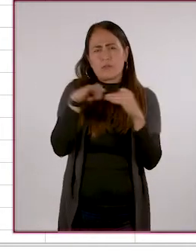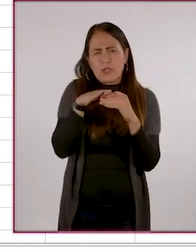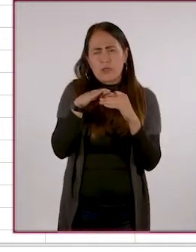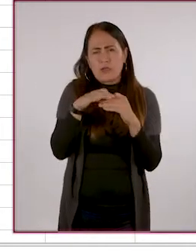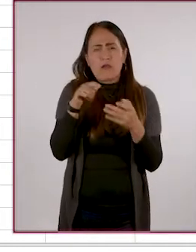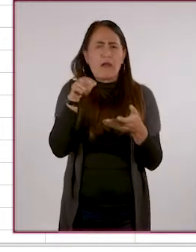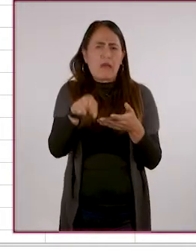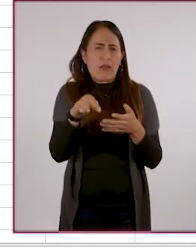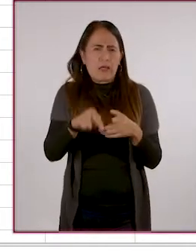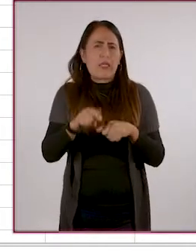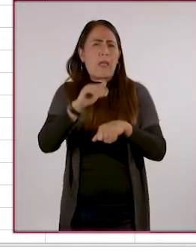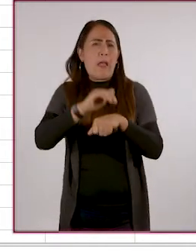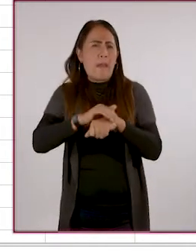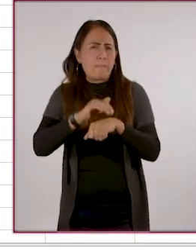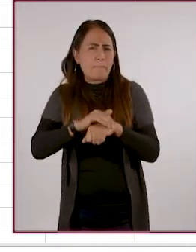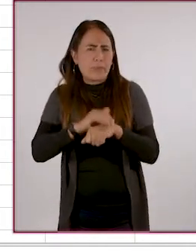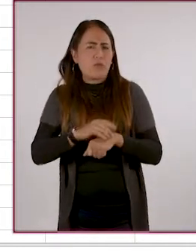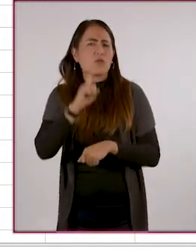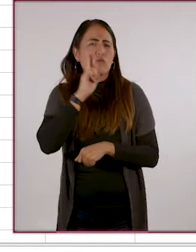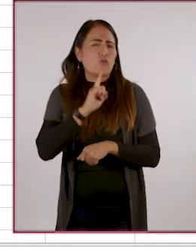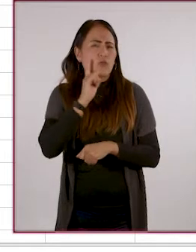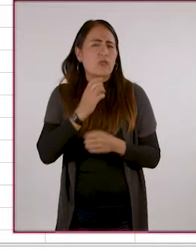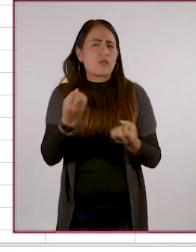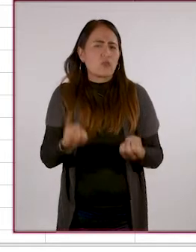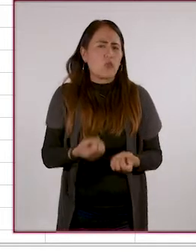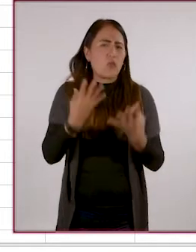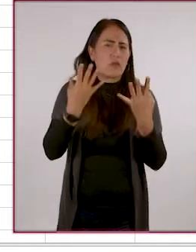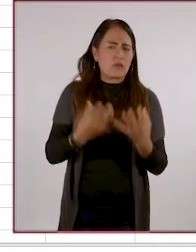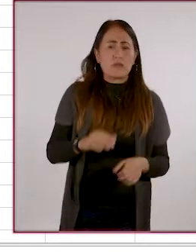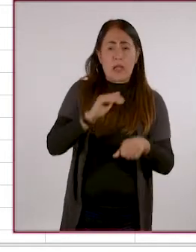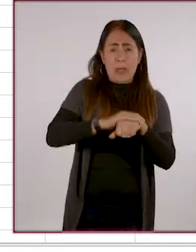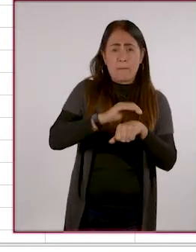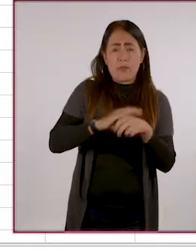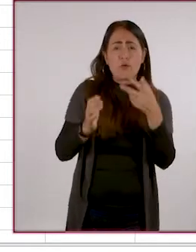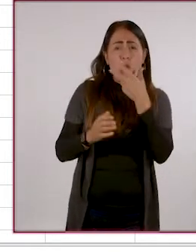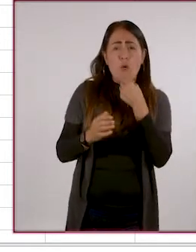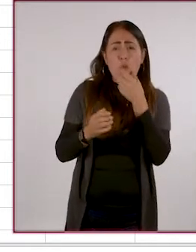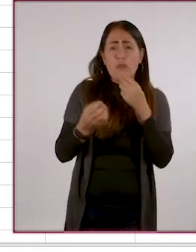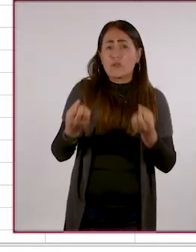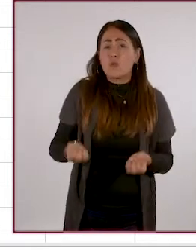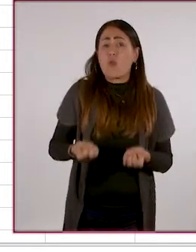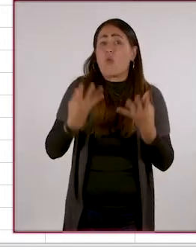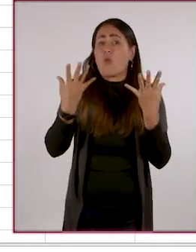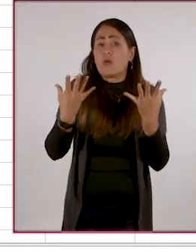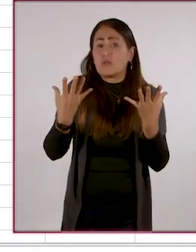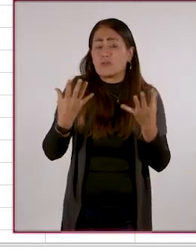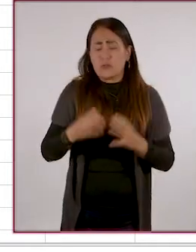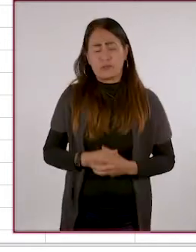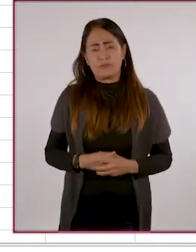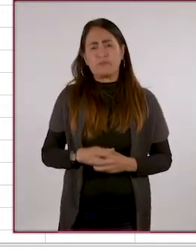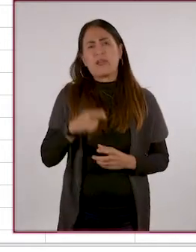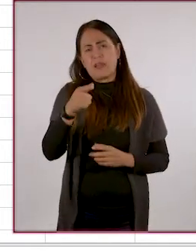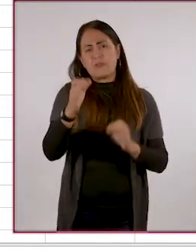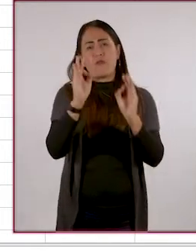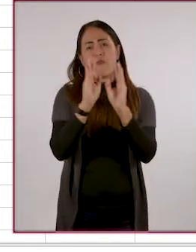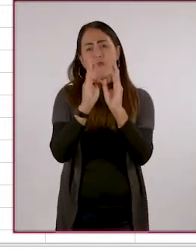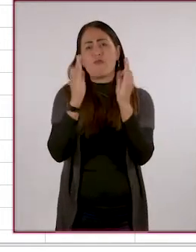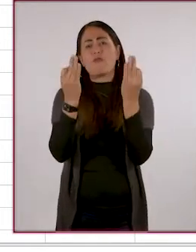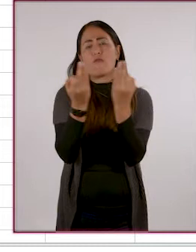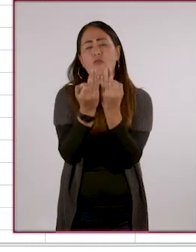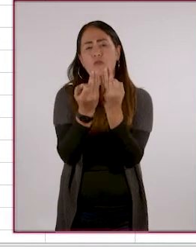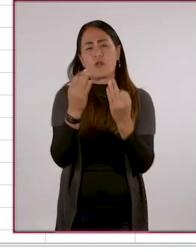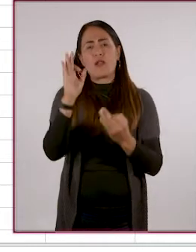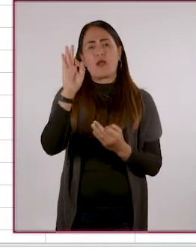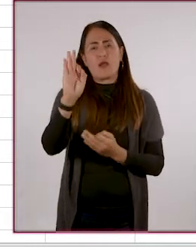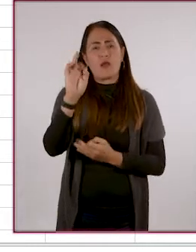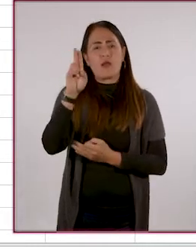cuente cuántos amigos de sexo femenino tenemos y cuántos masculinos. Para lo cual vamos a ocupar una